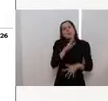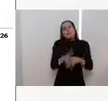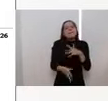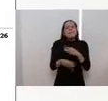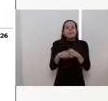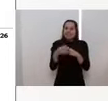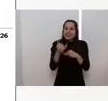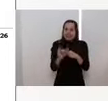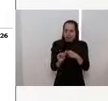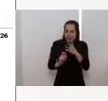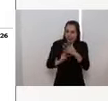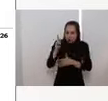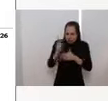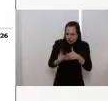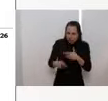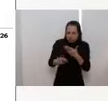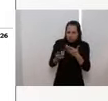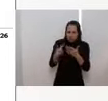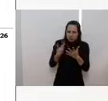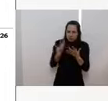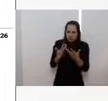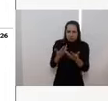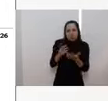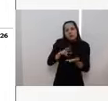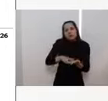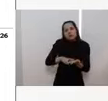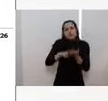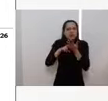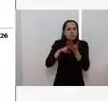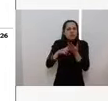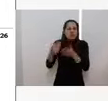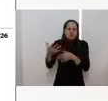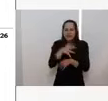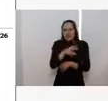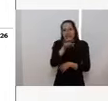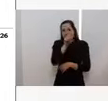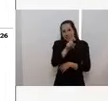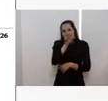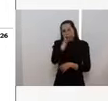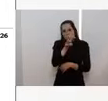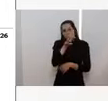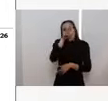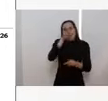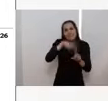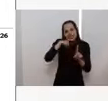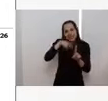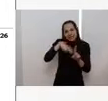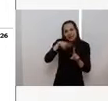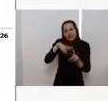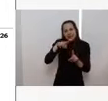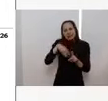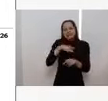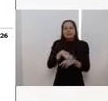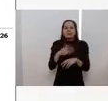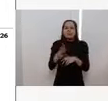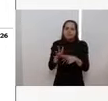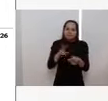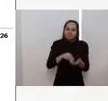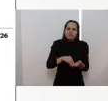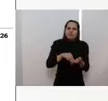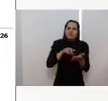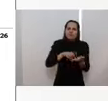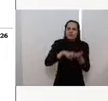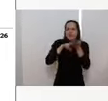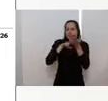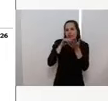ya tenemos proyectada una recuperación que como les mencionaba tardará cerca de 60 y ocho meses para alcanzar los niveles de capital de